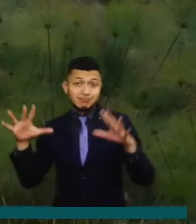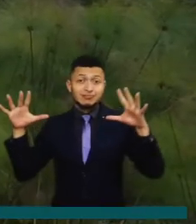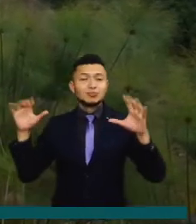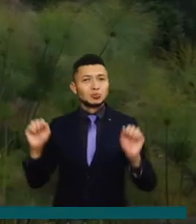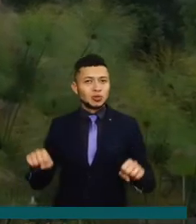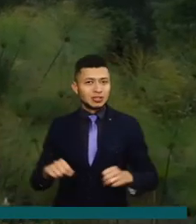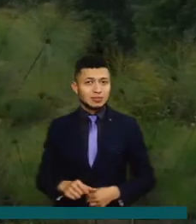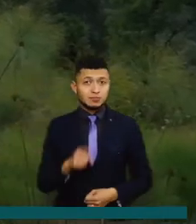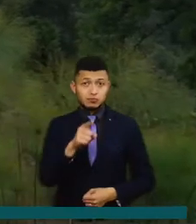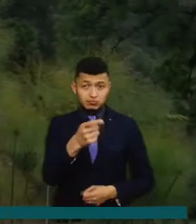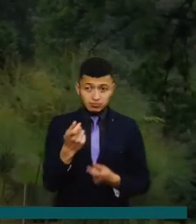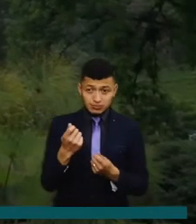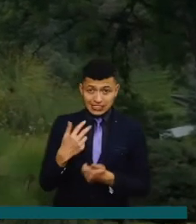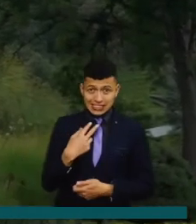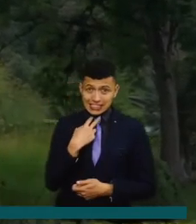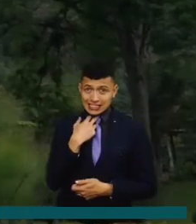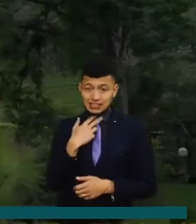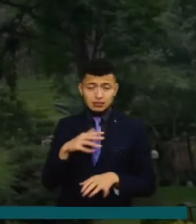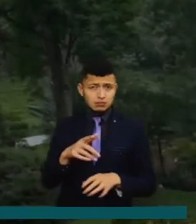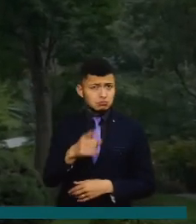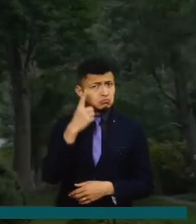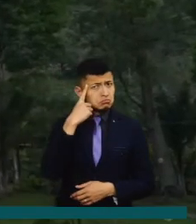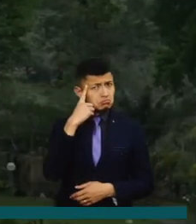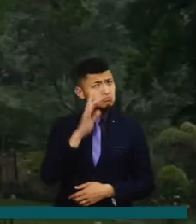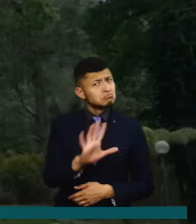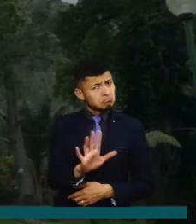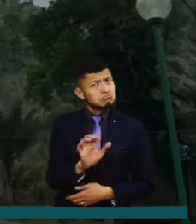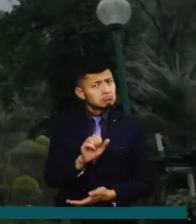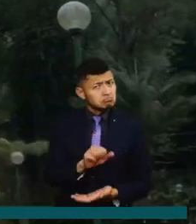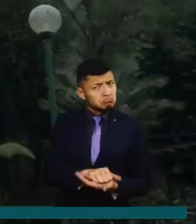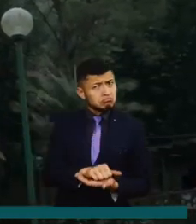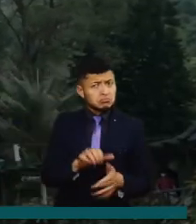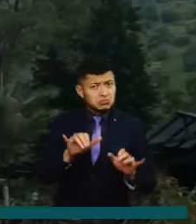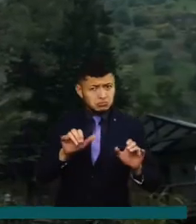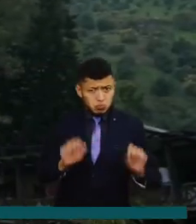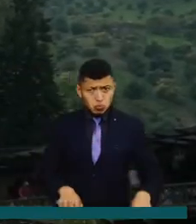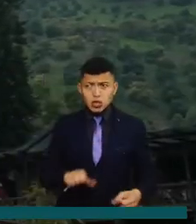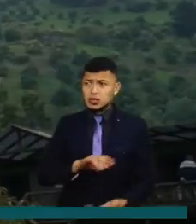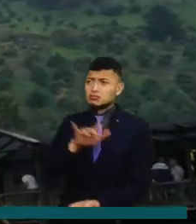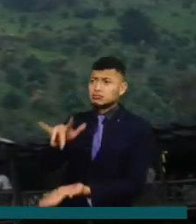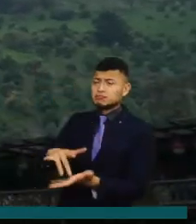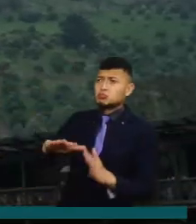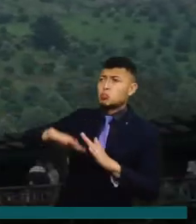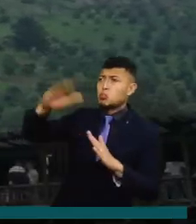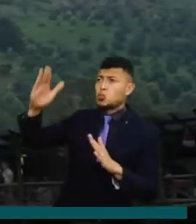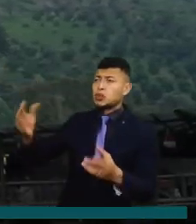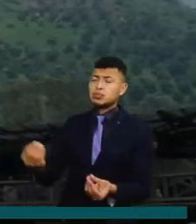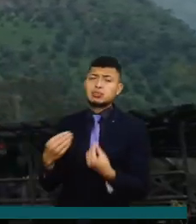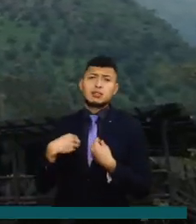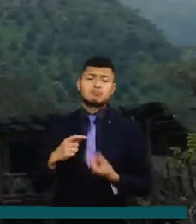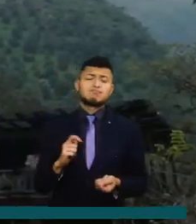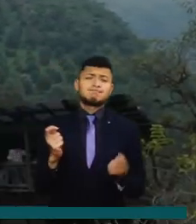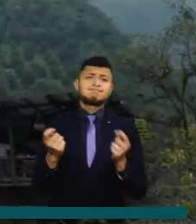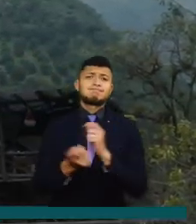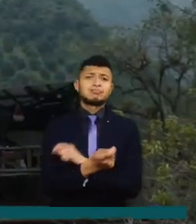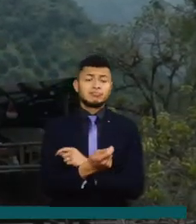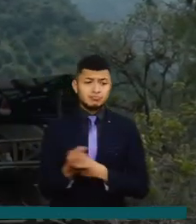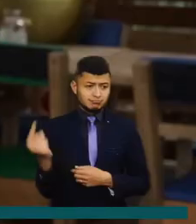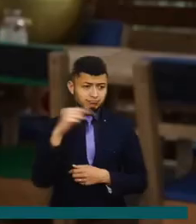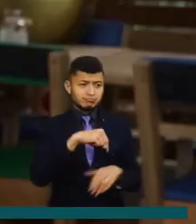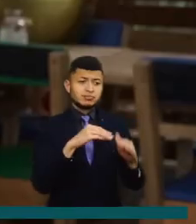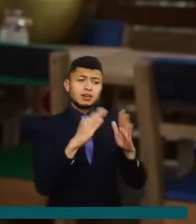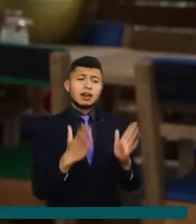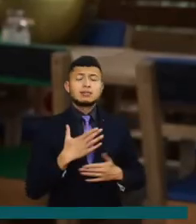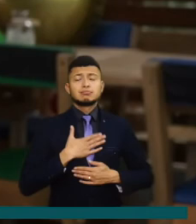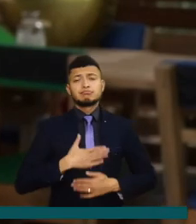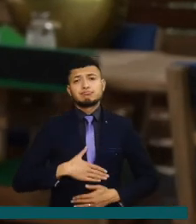en su billetera está escaso el dinero, no lo piense más. Venga a la montaña y sienta un cambio que le permita regresar a casa relajado.